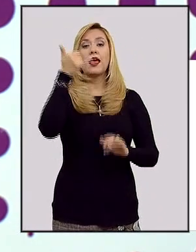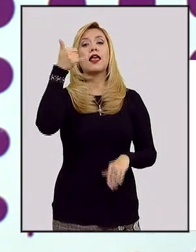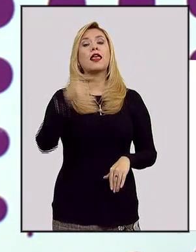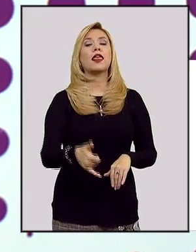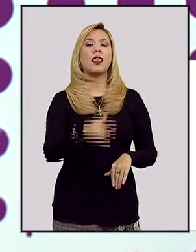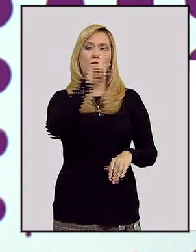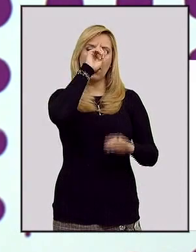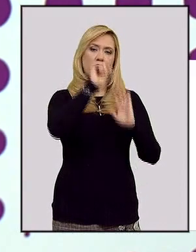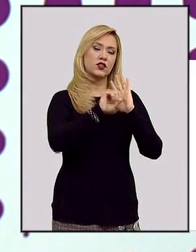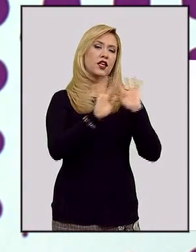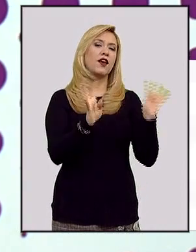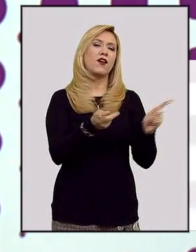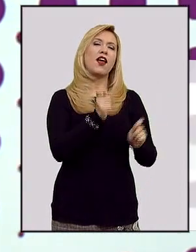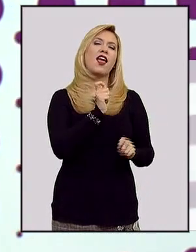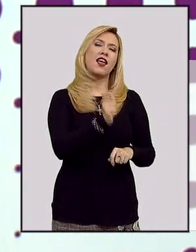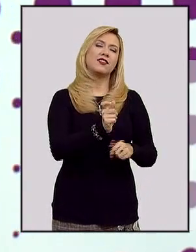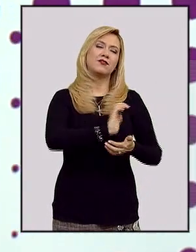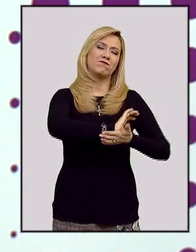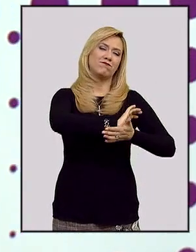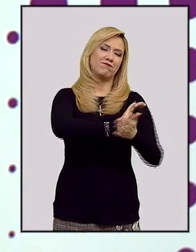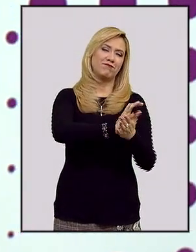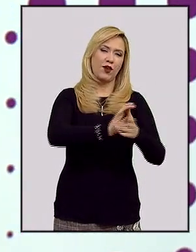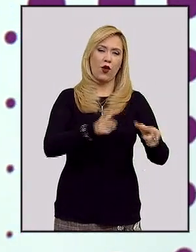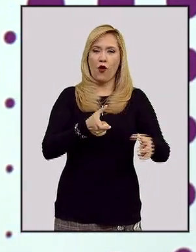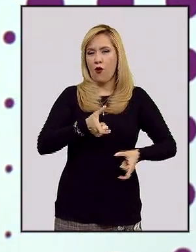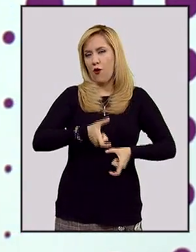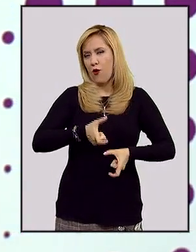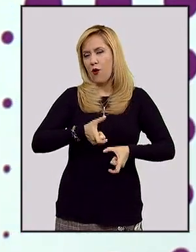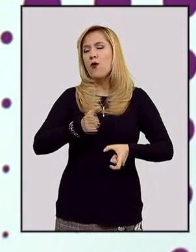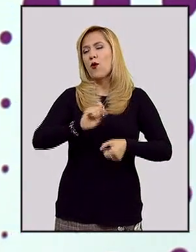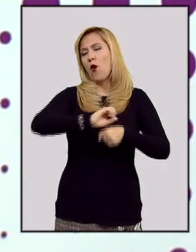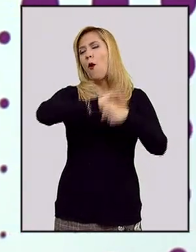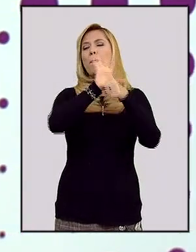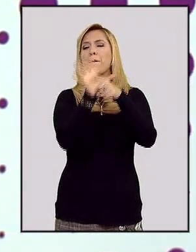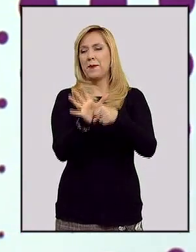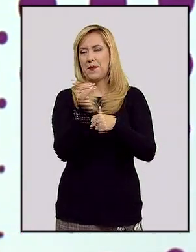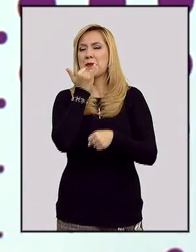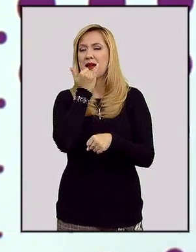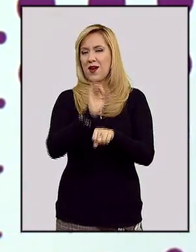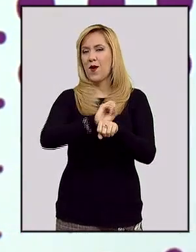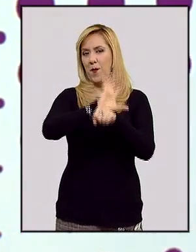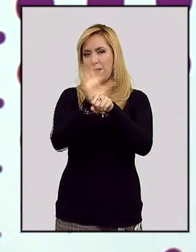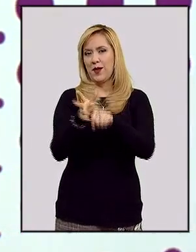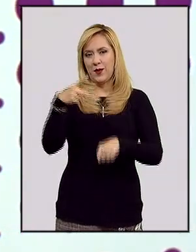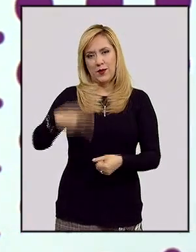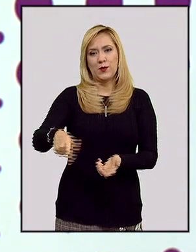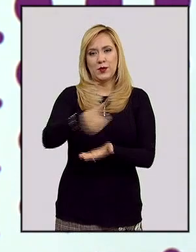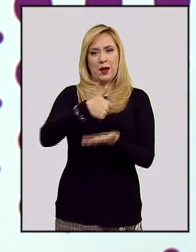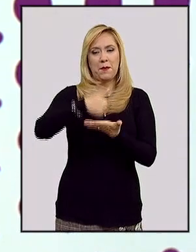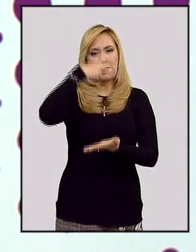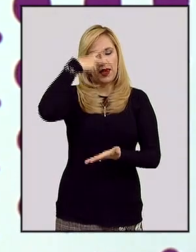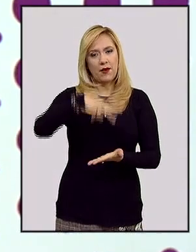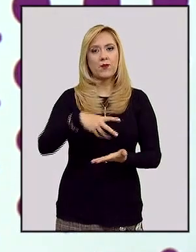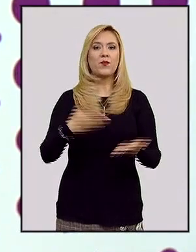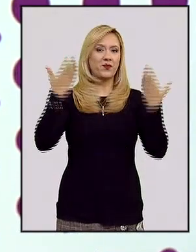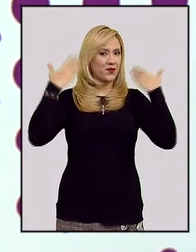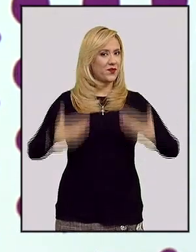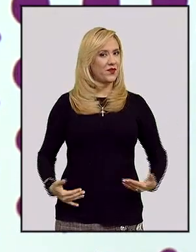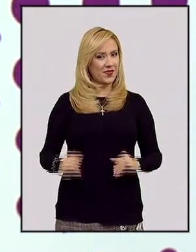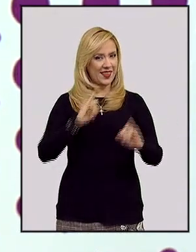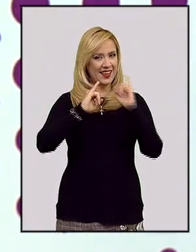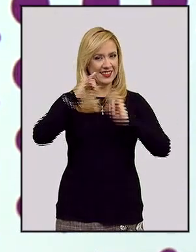el Consejo para Prevenir y Eliminar la Discriminación de la Ciudad de México, COPRED. En este programa analizamos,